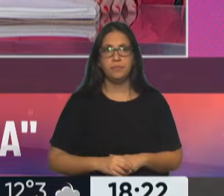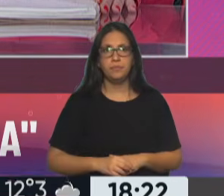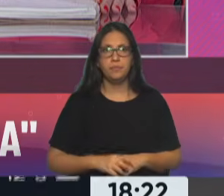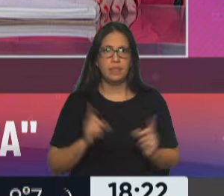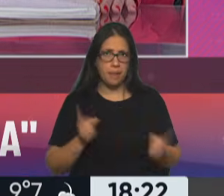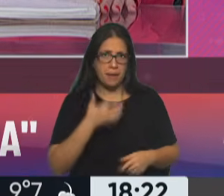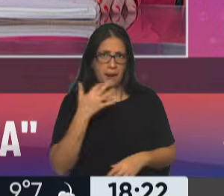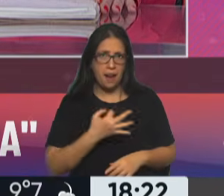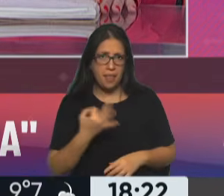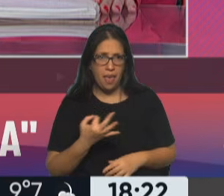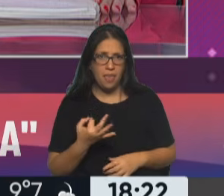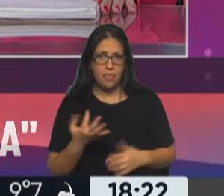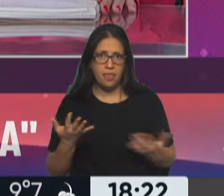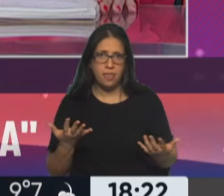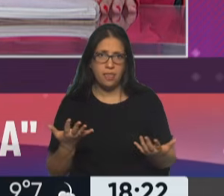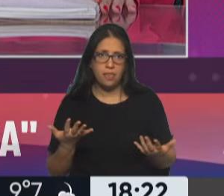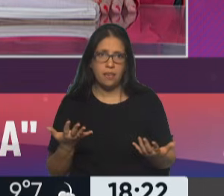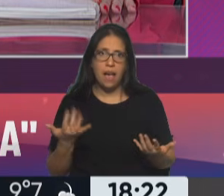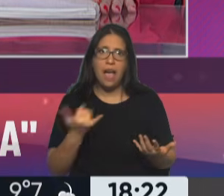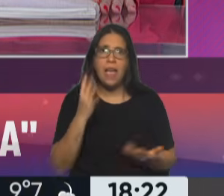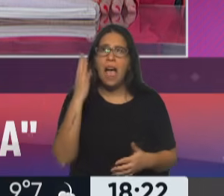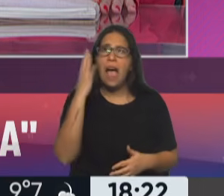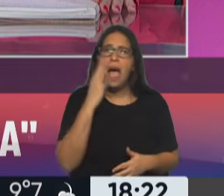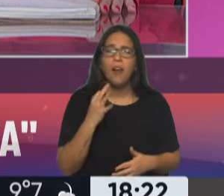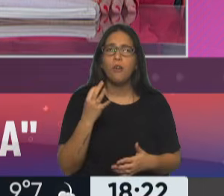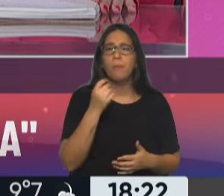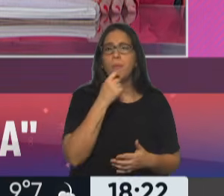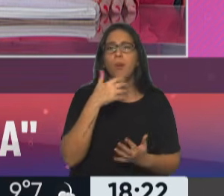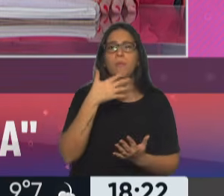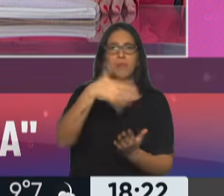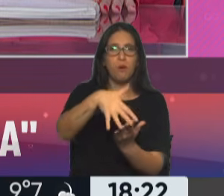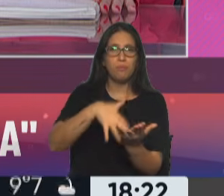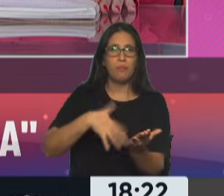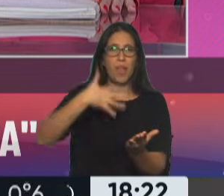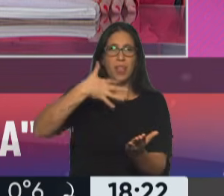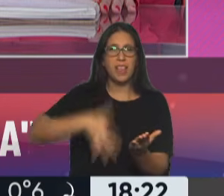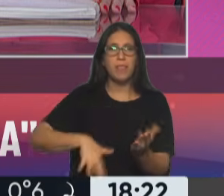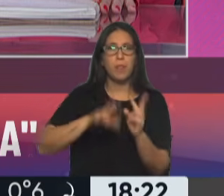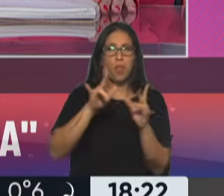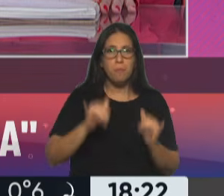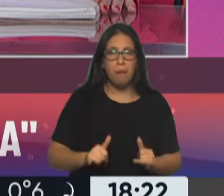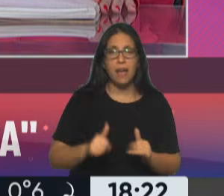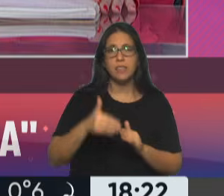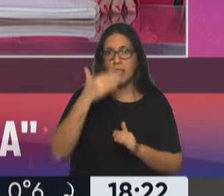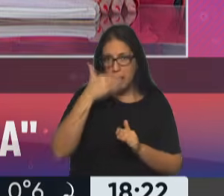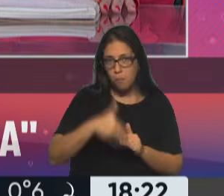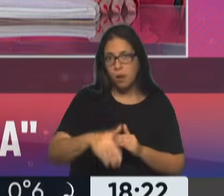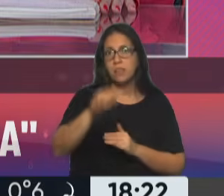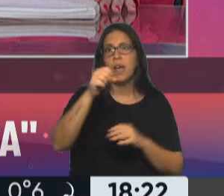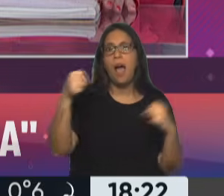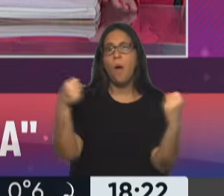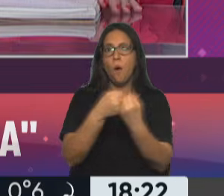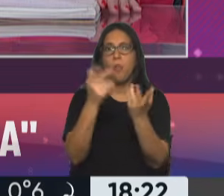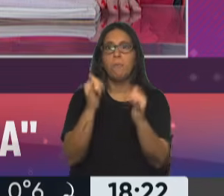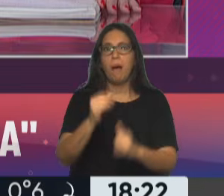Constanza, Leticia, Nuria, digo, un entendimiento de paz, como bien decías vos, y luego un acuerdo sellando la paz definitiva,